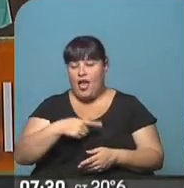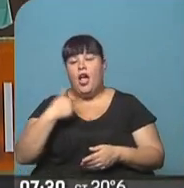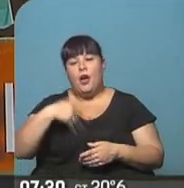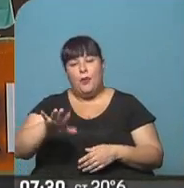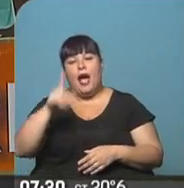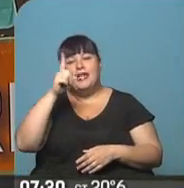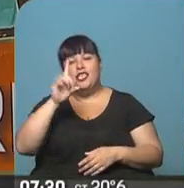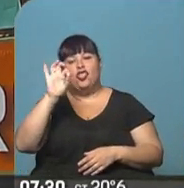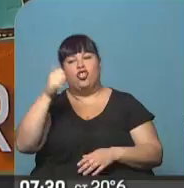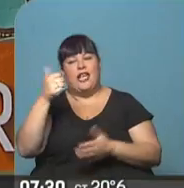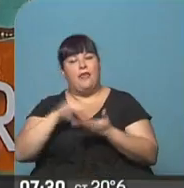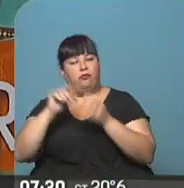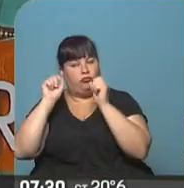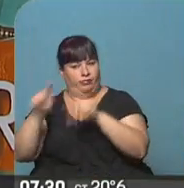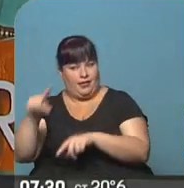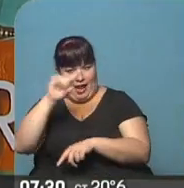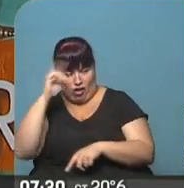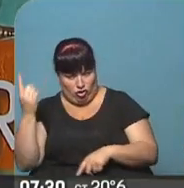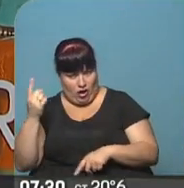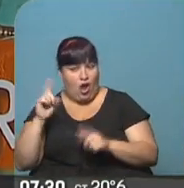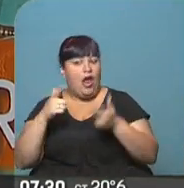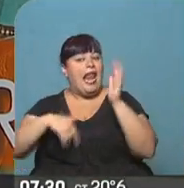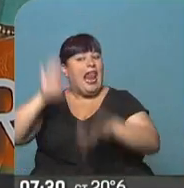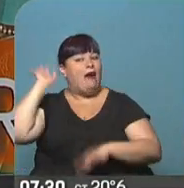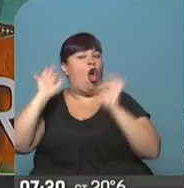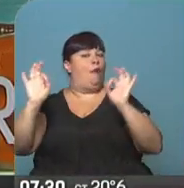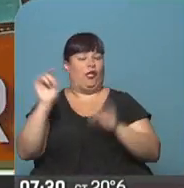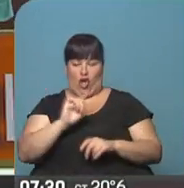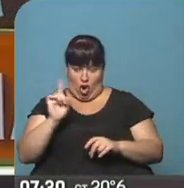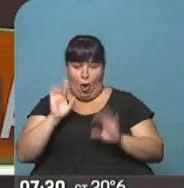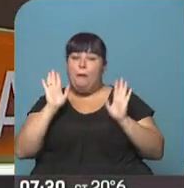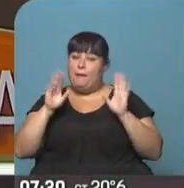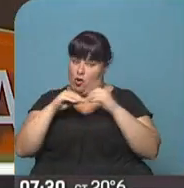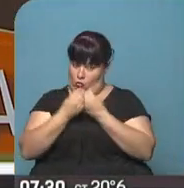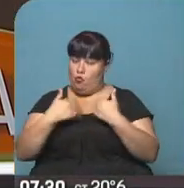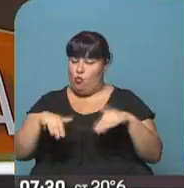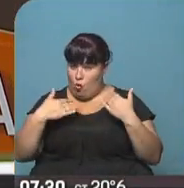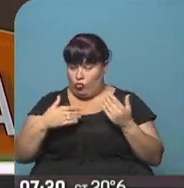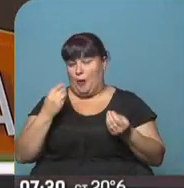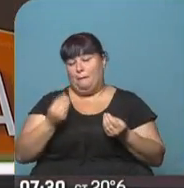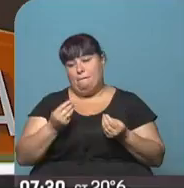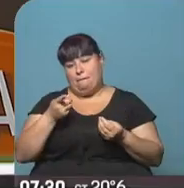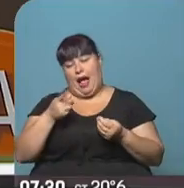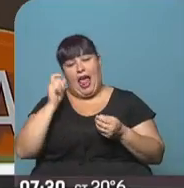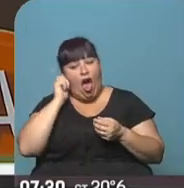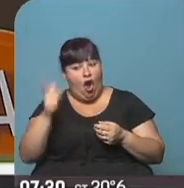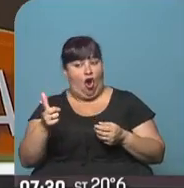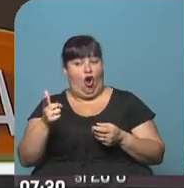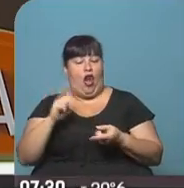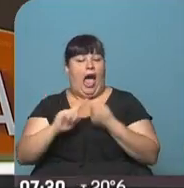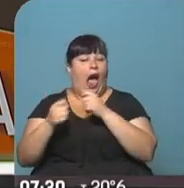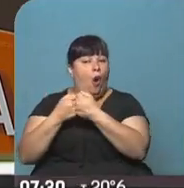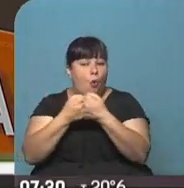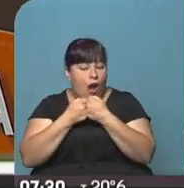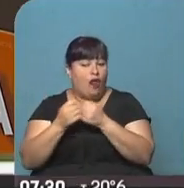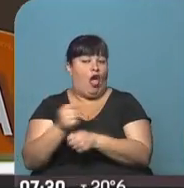tener 106 diputados nacionales. No tiene la mayoría absoluta, pero tiene un número importante para lograr consensos